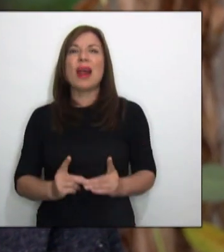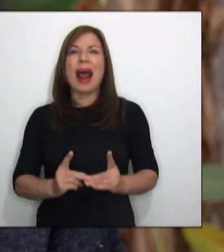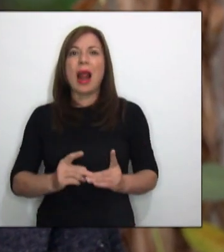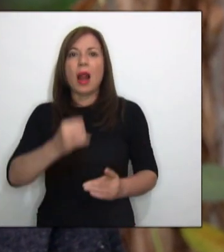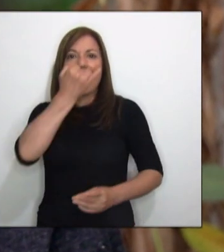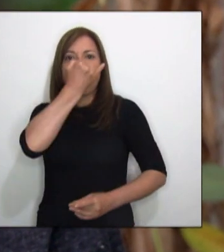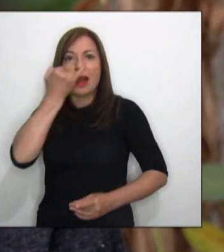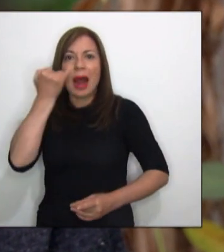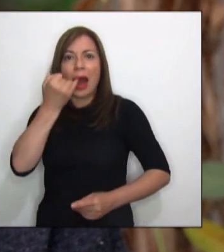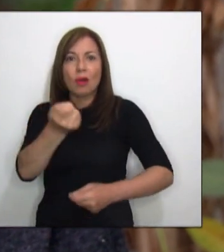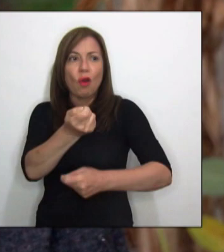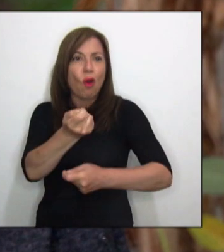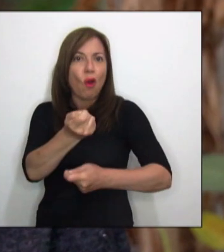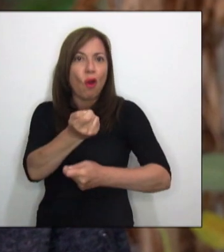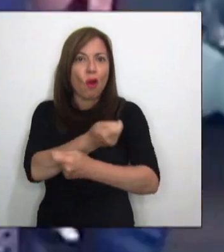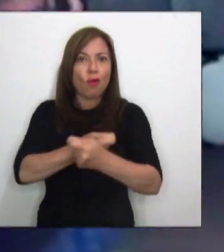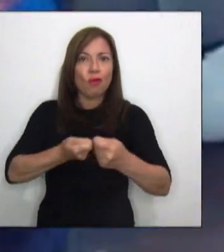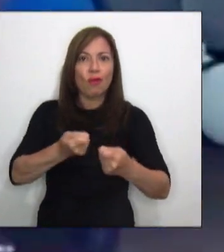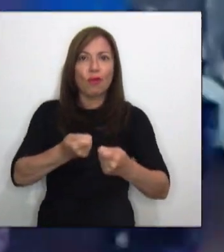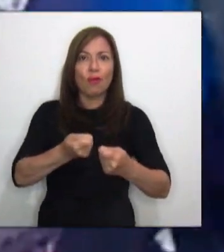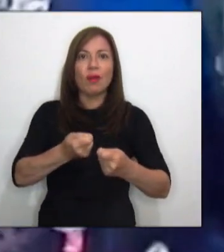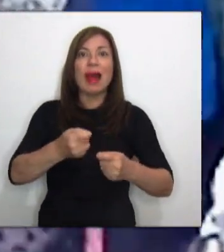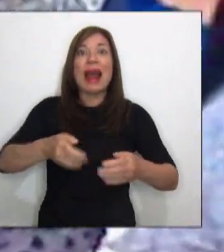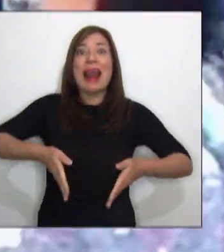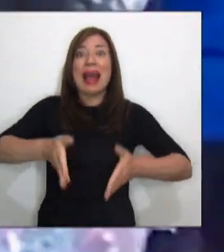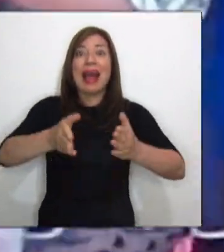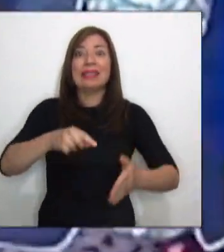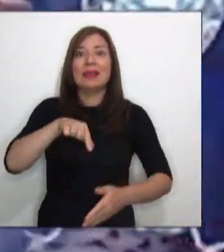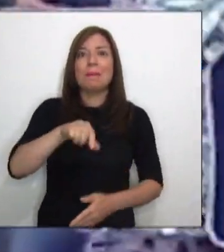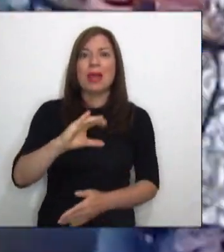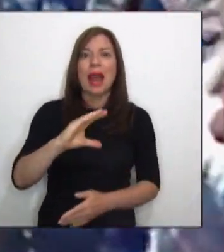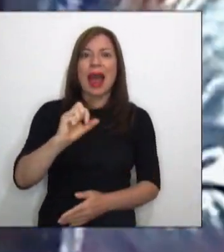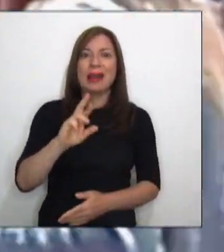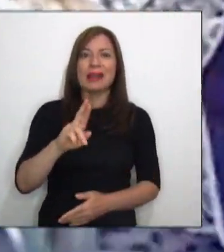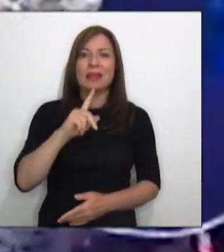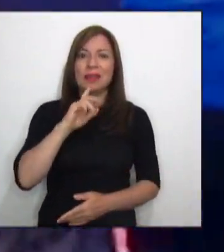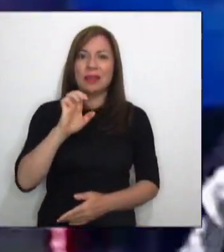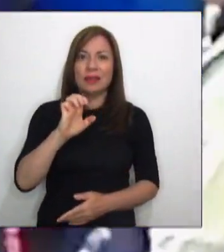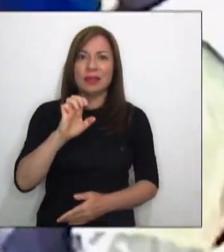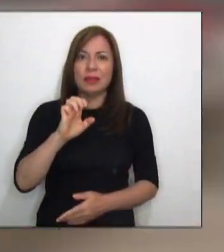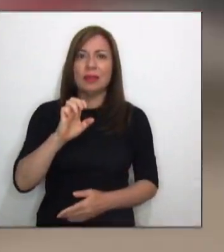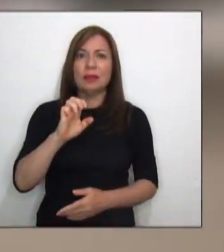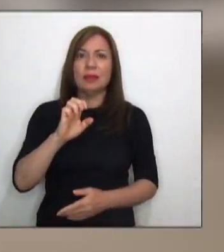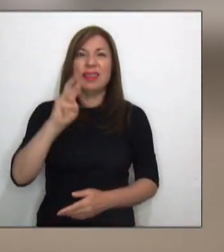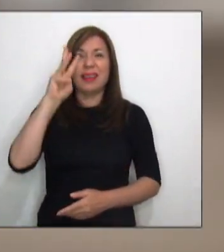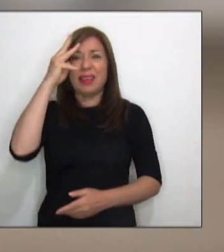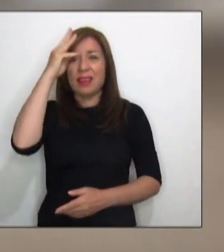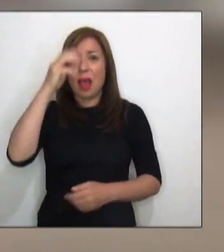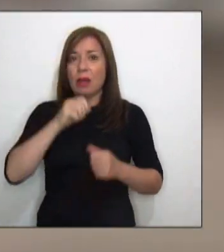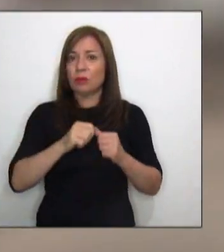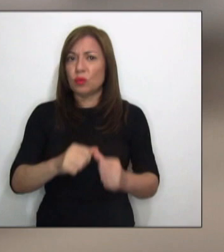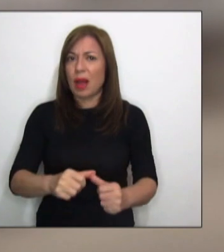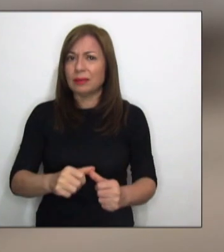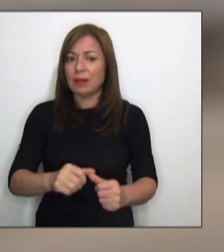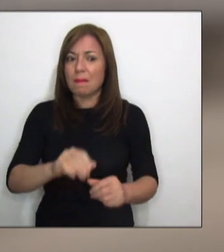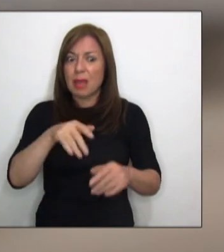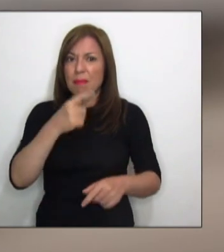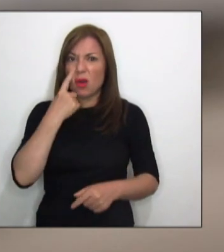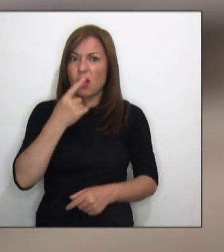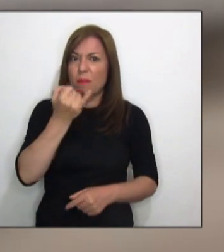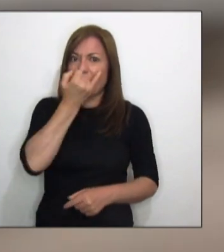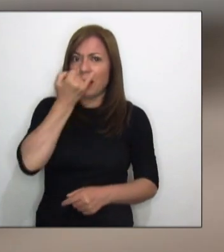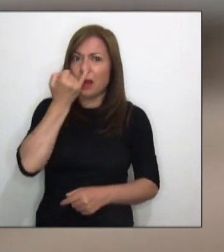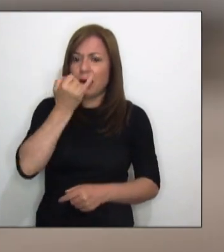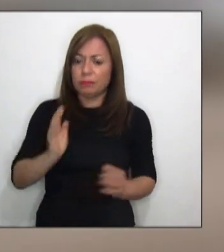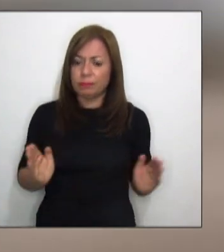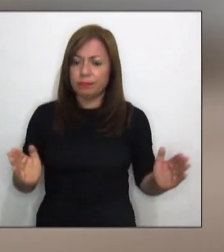Ese fue un funeral narco que tuvimos acá en la calle Picarte. Duró 3 días, que pusieron barrera ellos mismos para